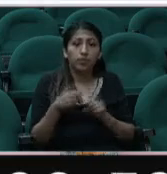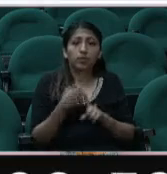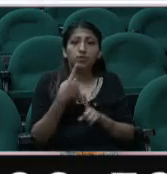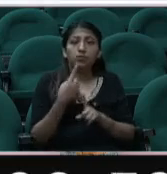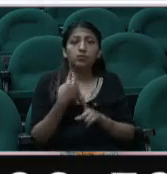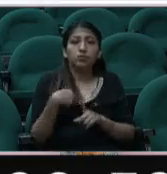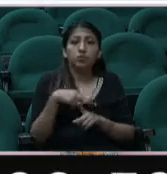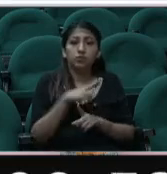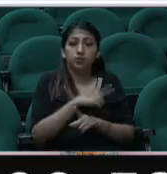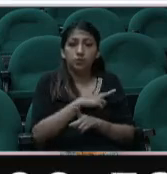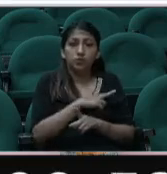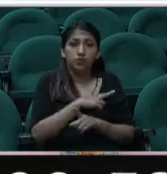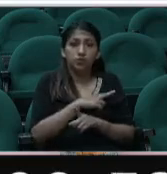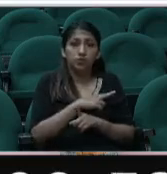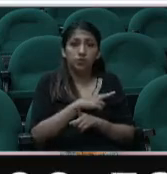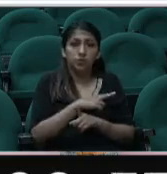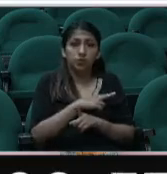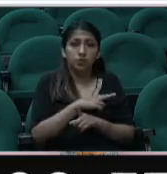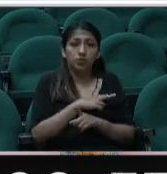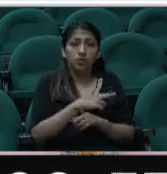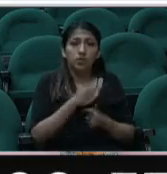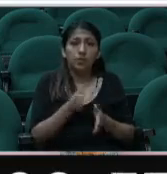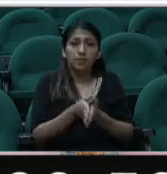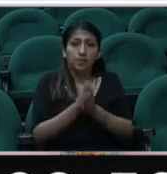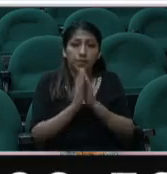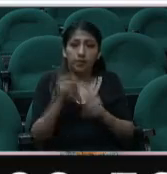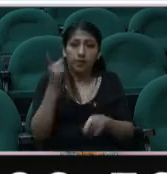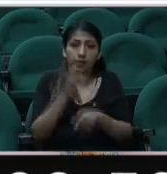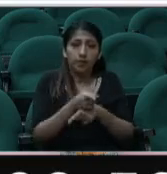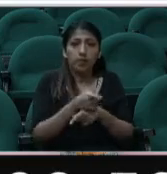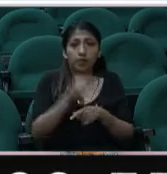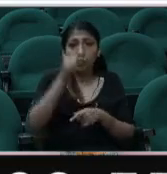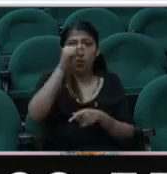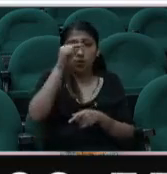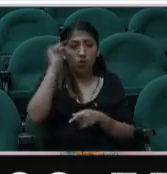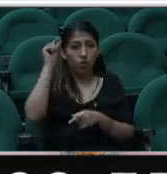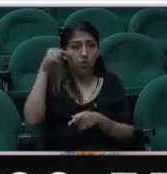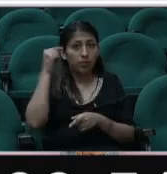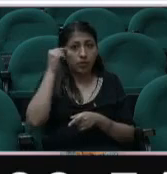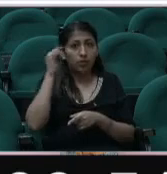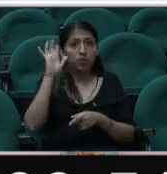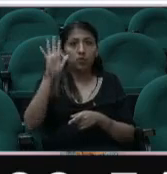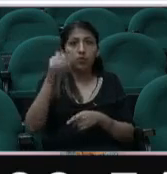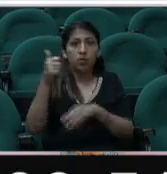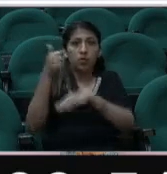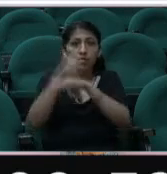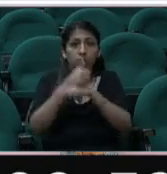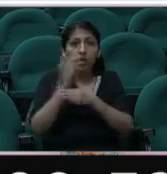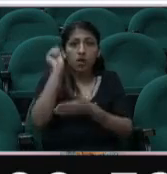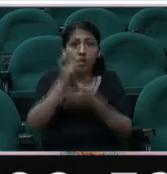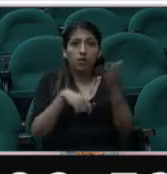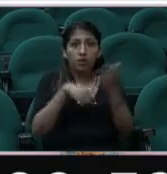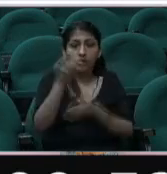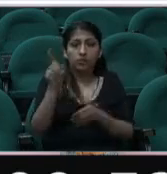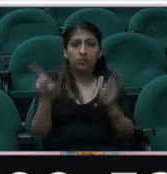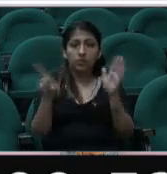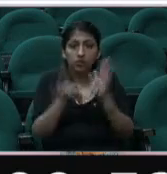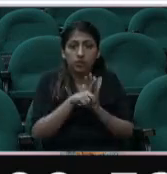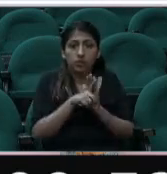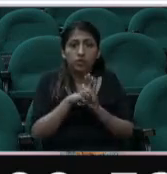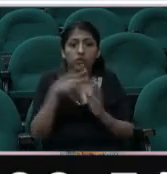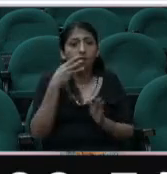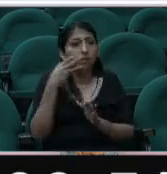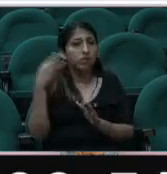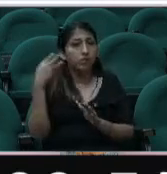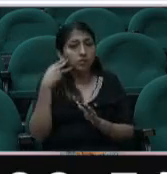debemos exigir al gobierno al ejecutivo la aprobación del reglamento a la ley